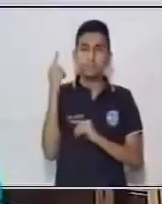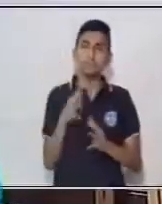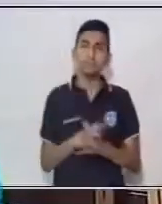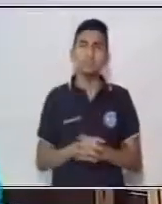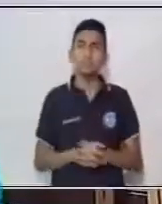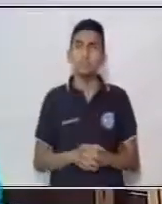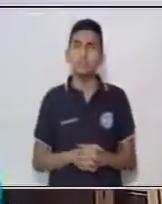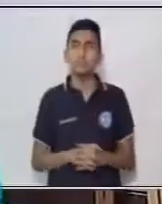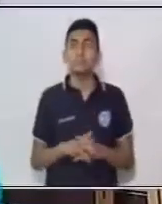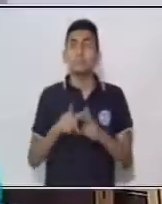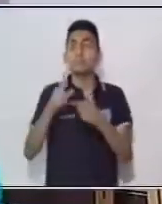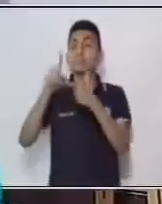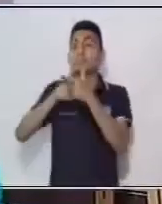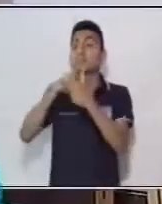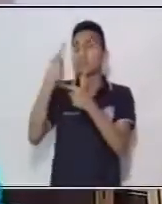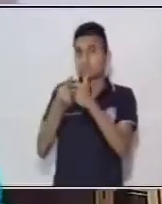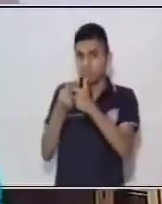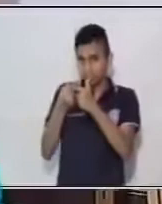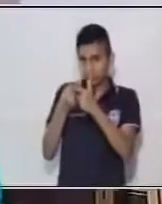cuando